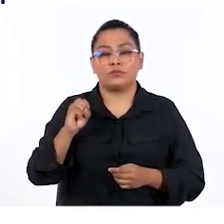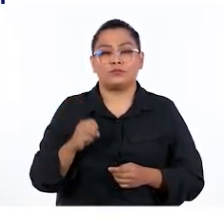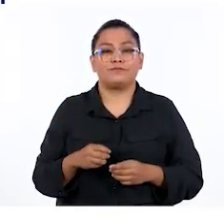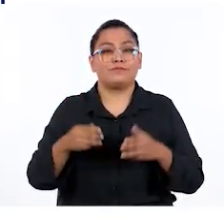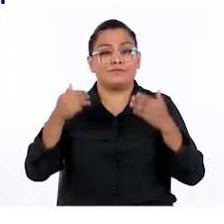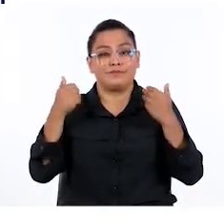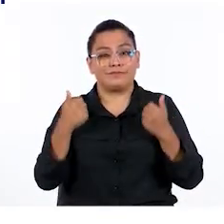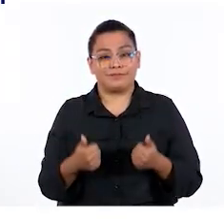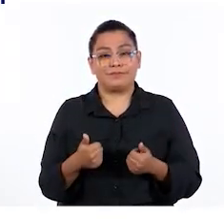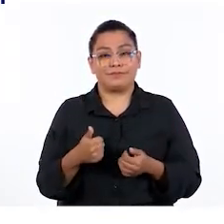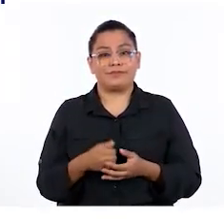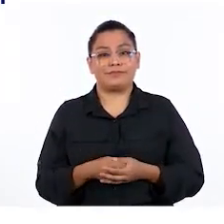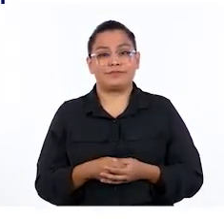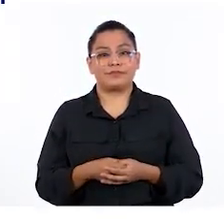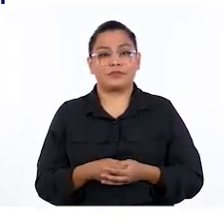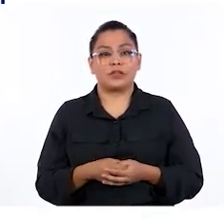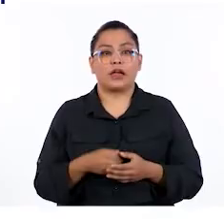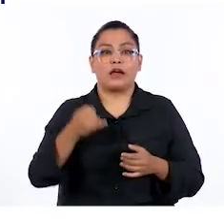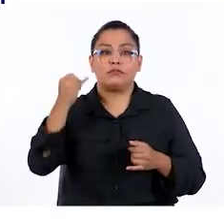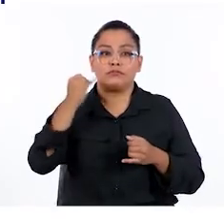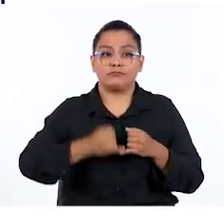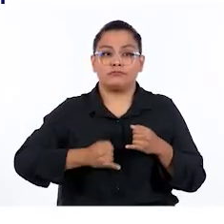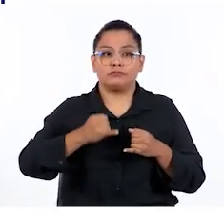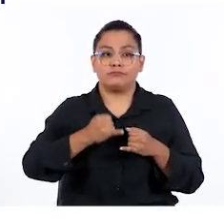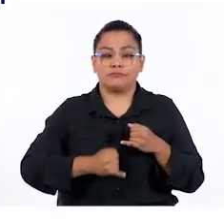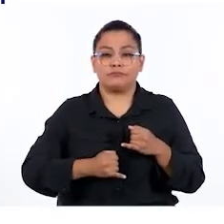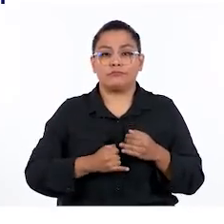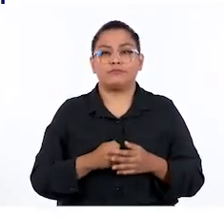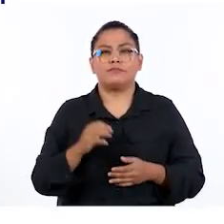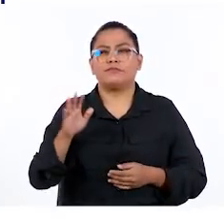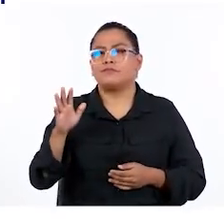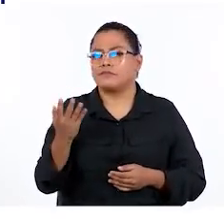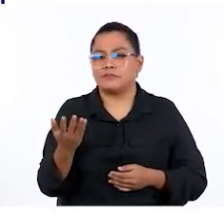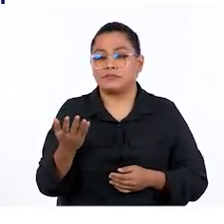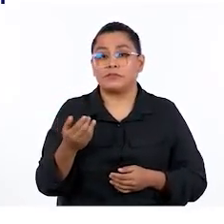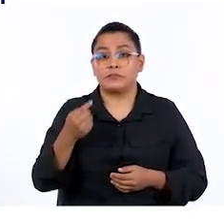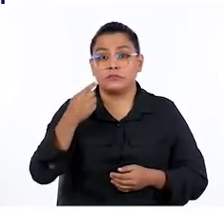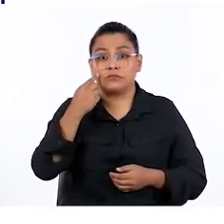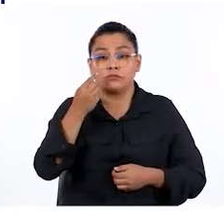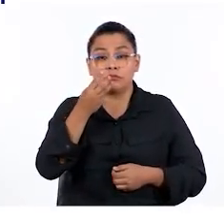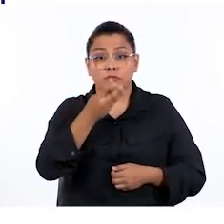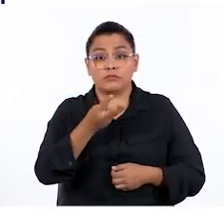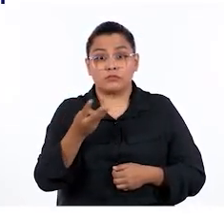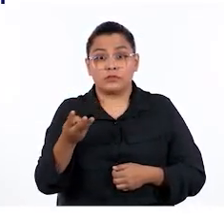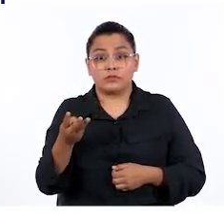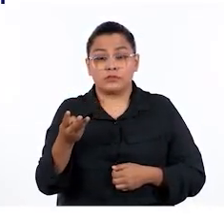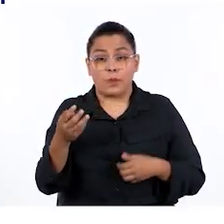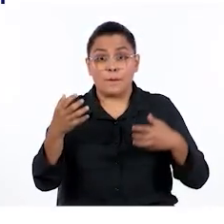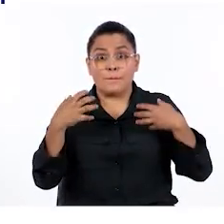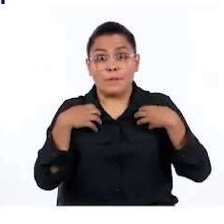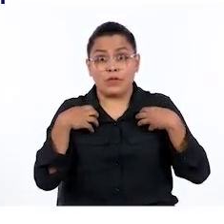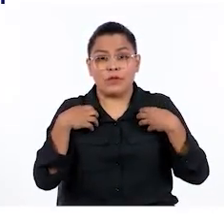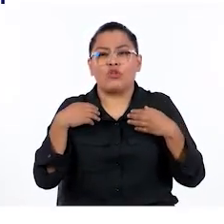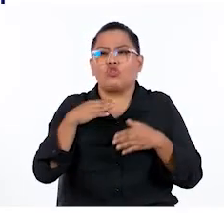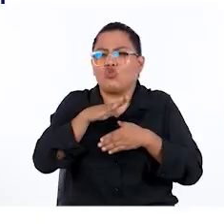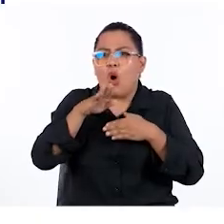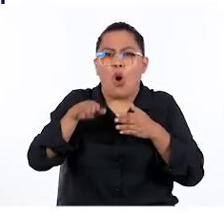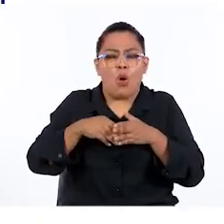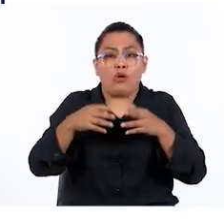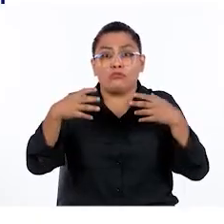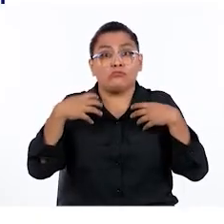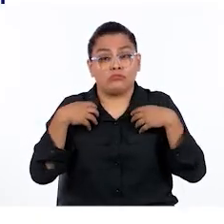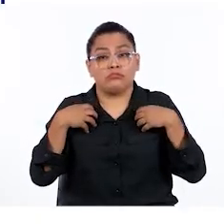Muy bien, para concluir tenemos que la materia viva, es decir, todos los seres